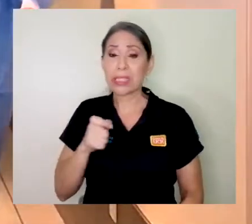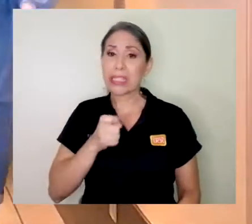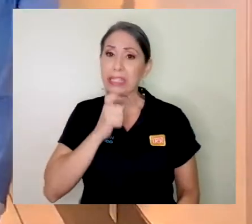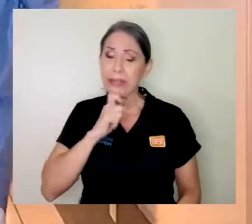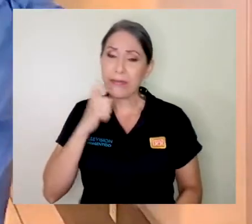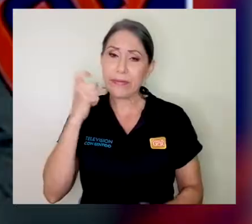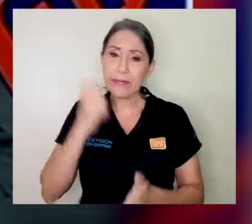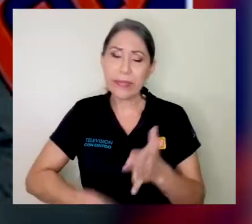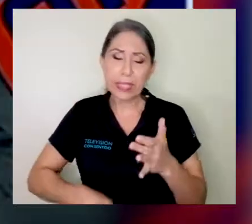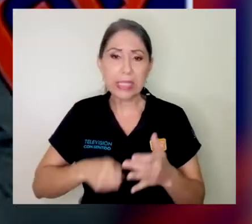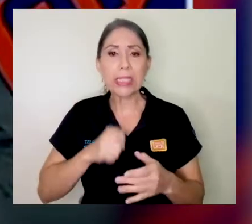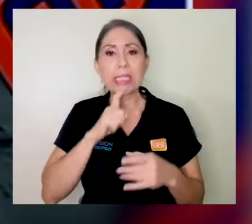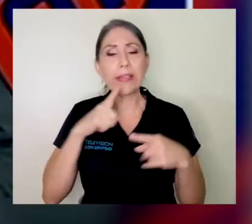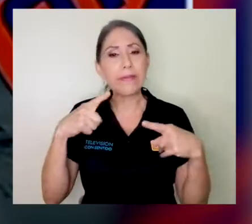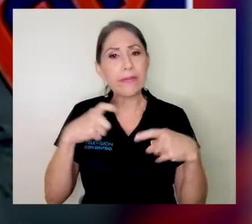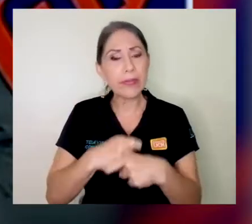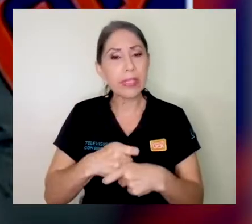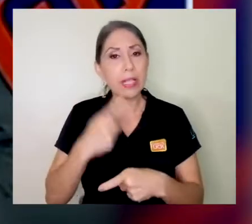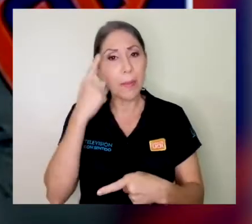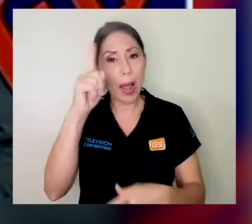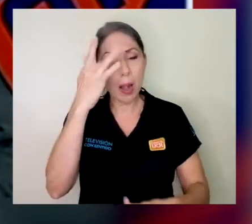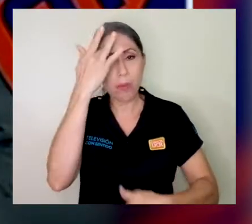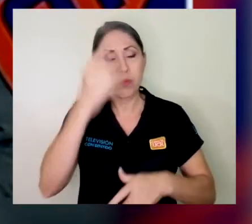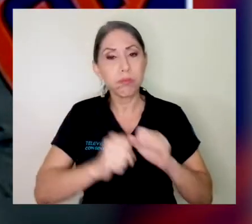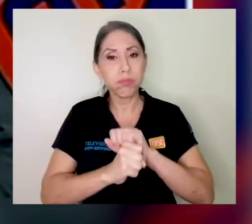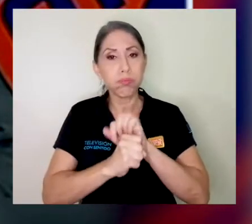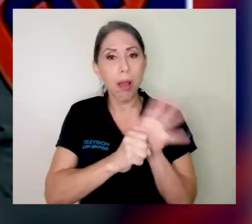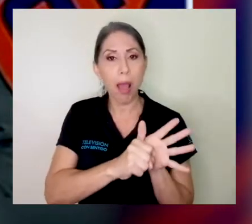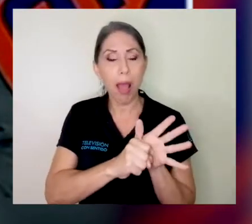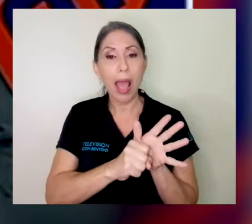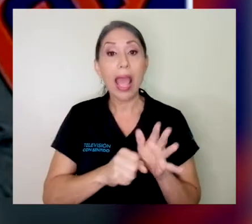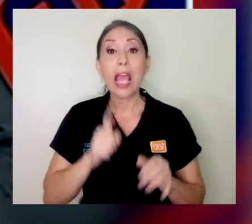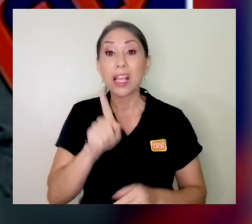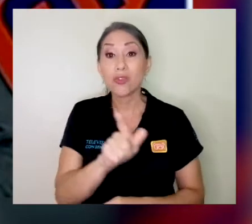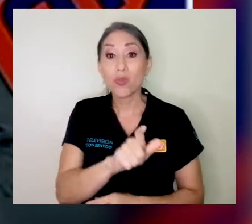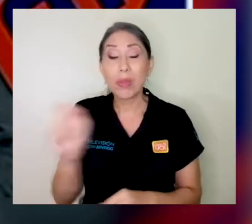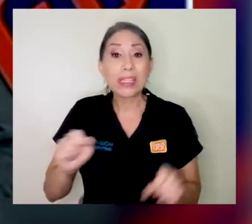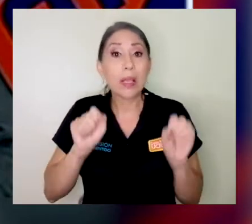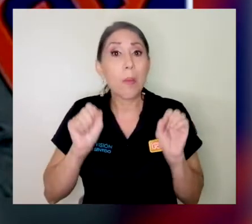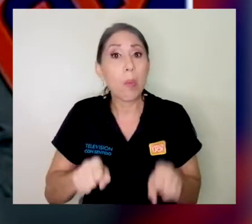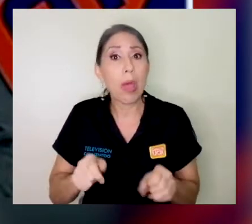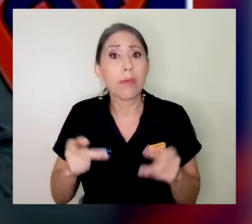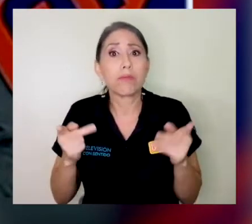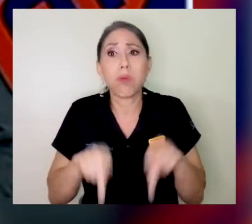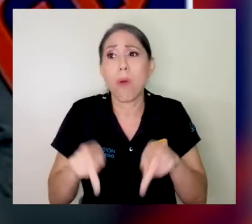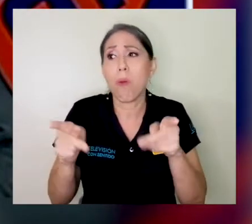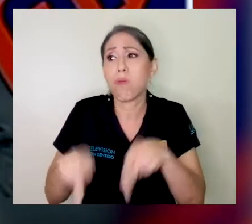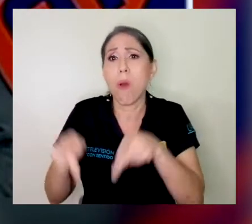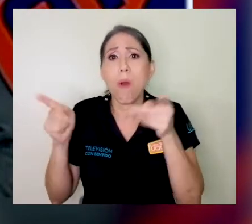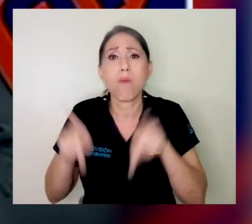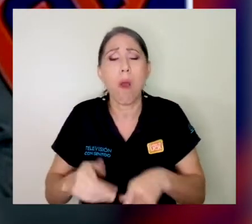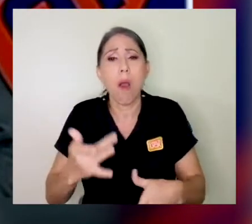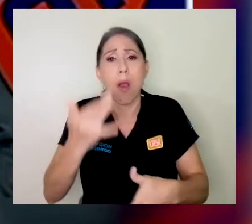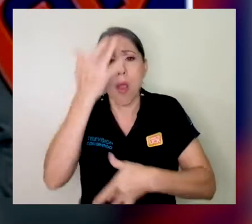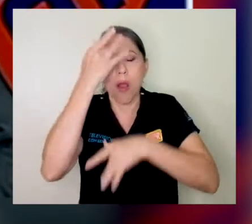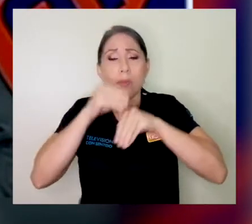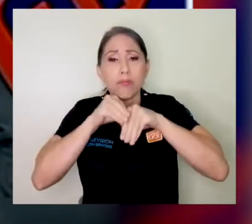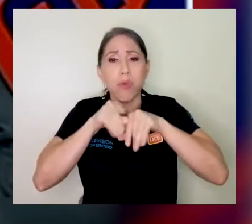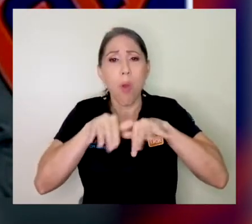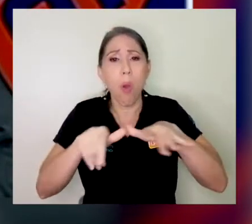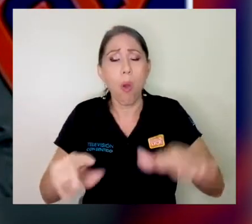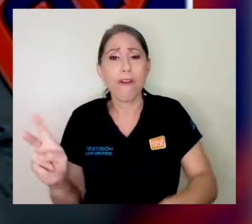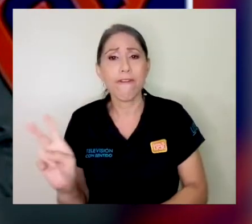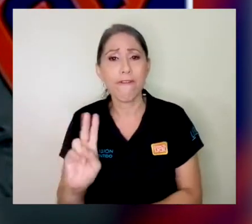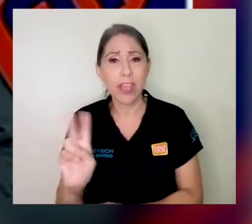mes complicado para la pandemia, es un mes que puede ser muy fértil, de mucho fruto para el